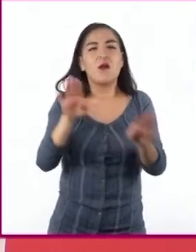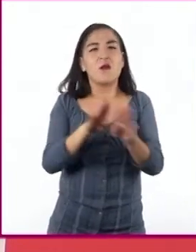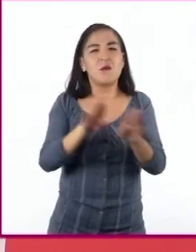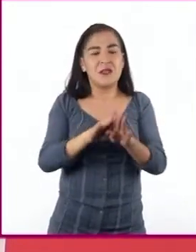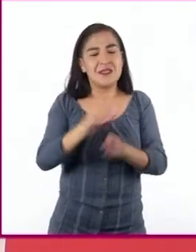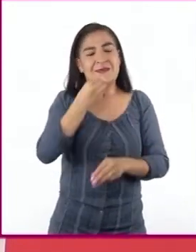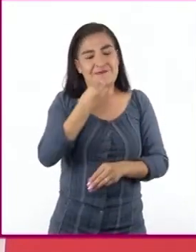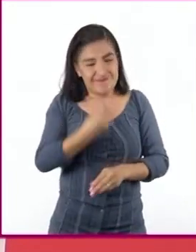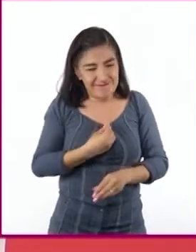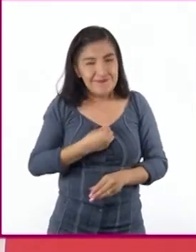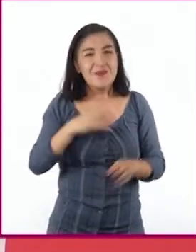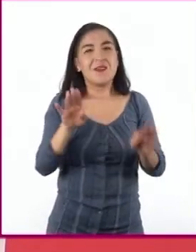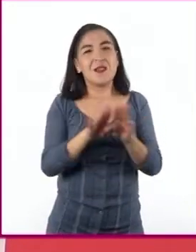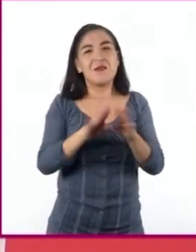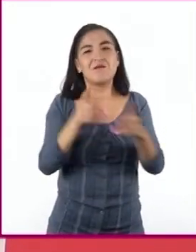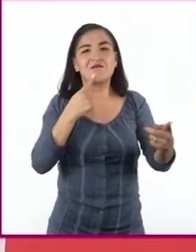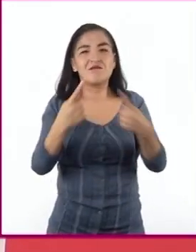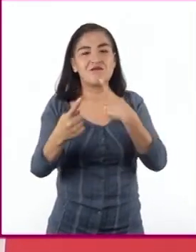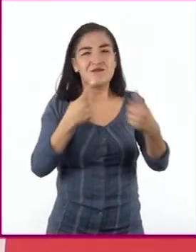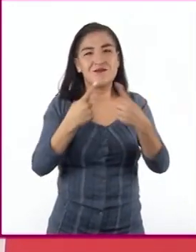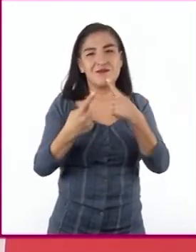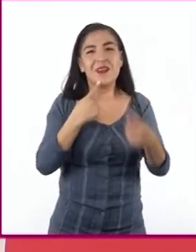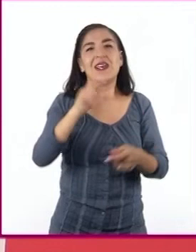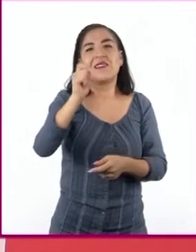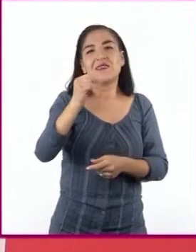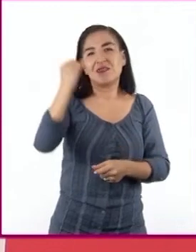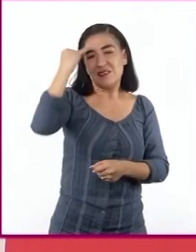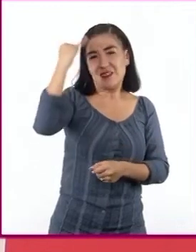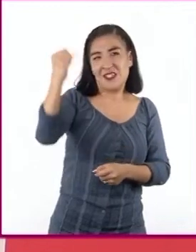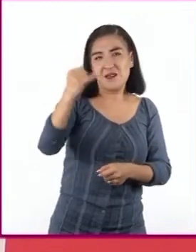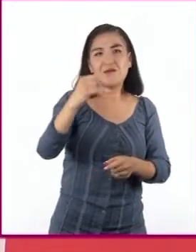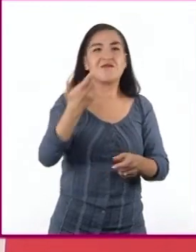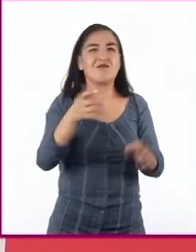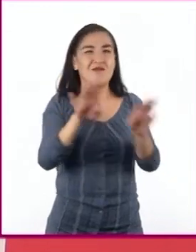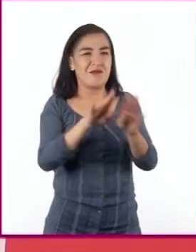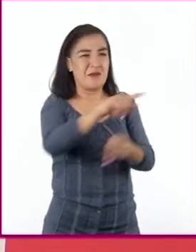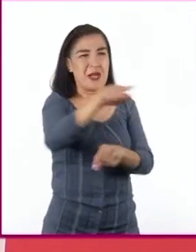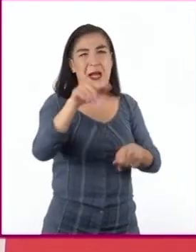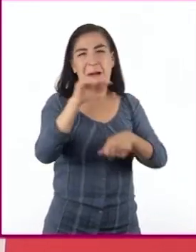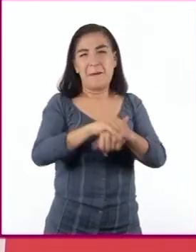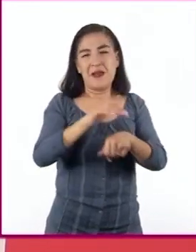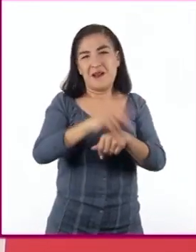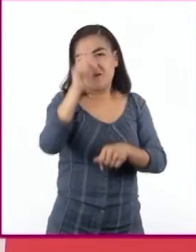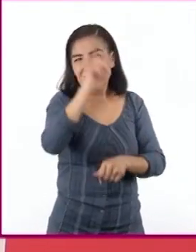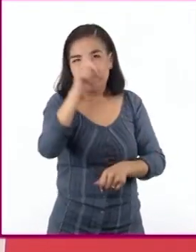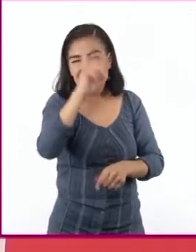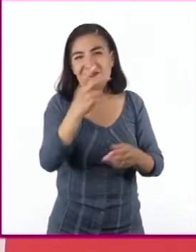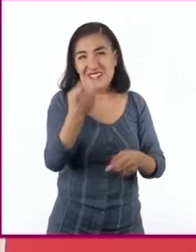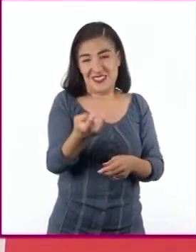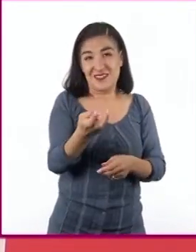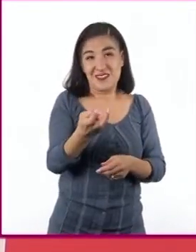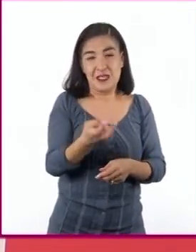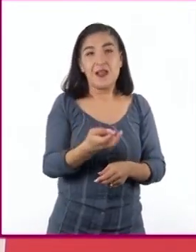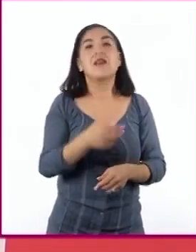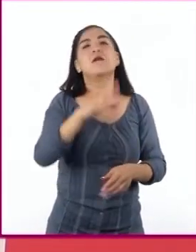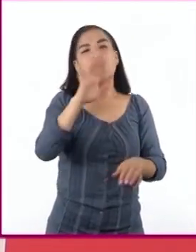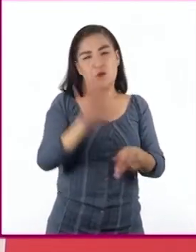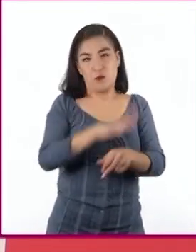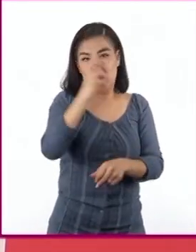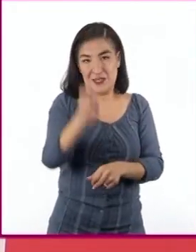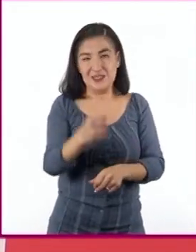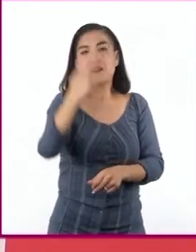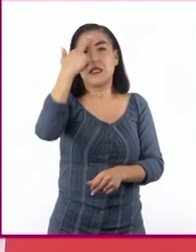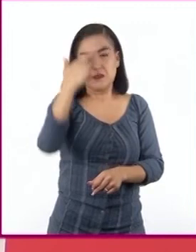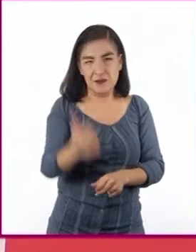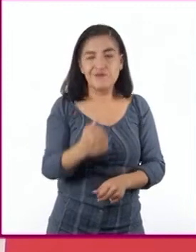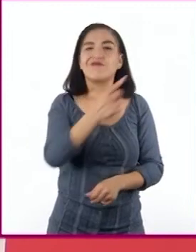una postura crítica ante tales ideas o comentarios. De ahí que insista en